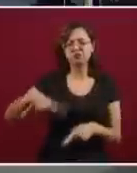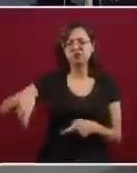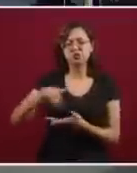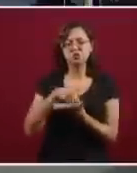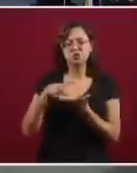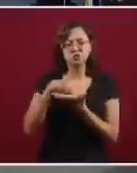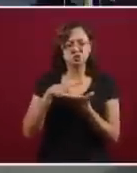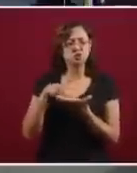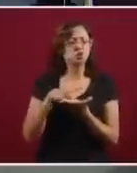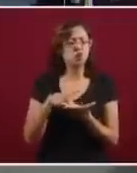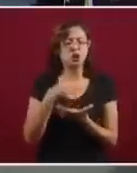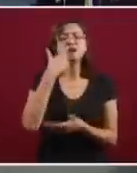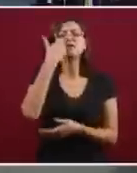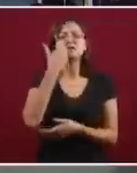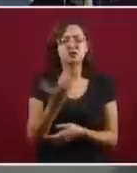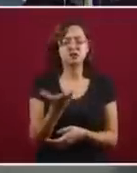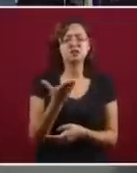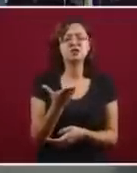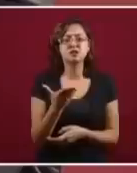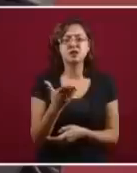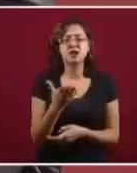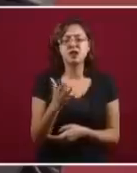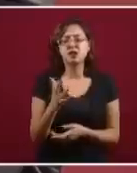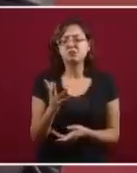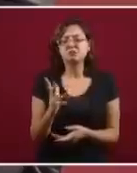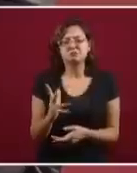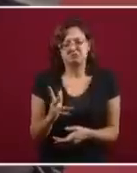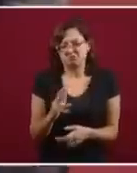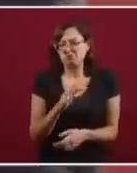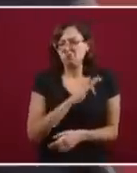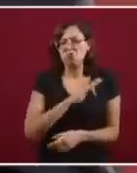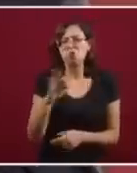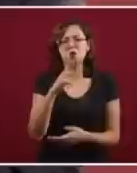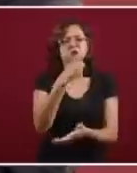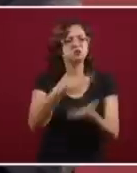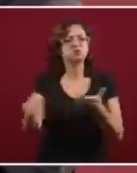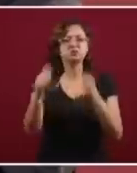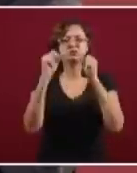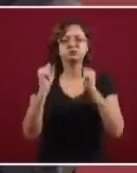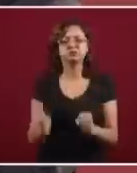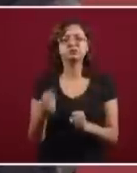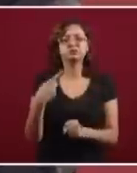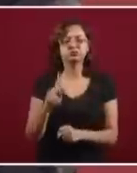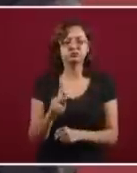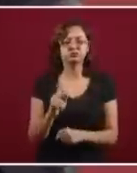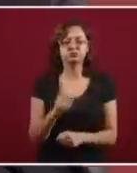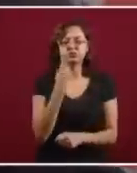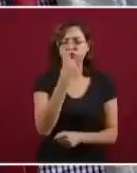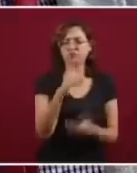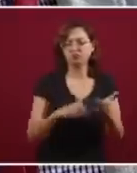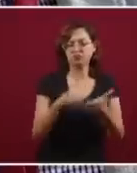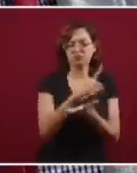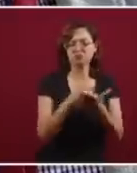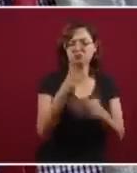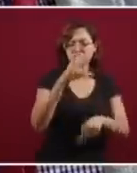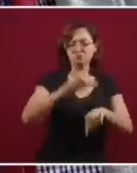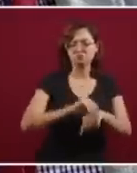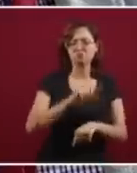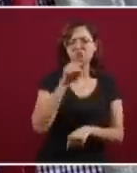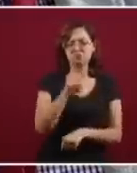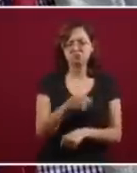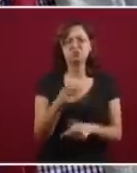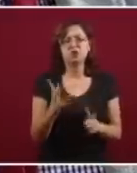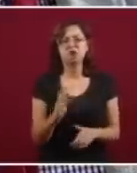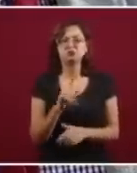van a encontrar una droga si esta droga es legal ya no van a buscar otras o al menos es hay indicios de que eso está sucediendo en ese sentido méxico no